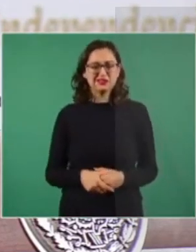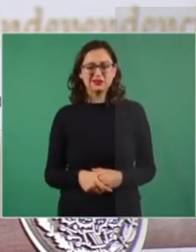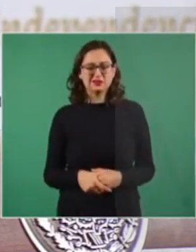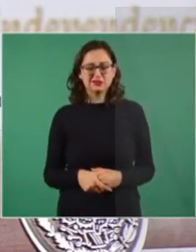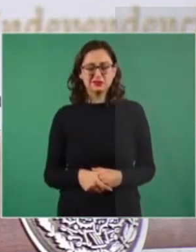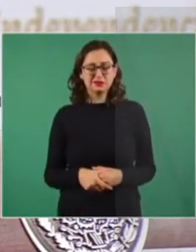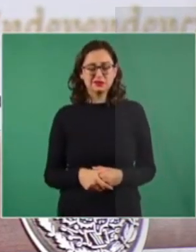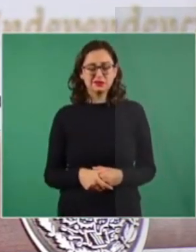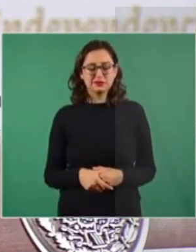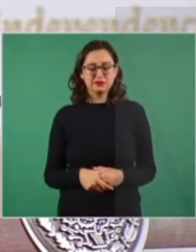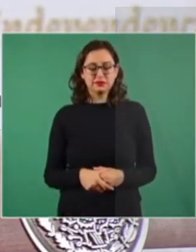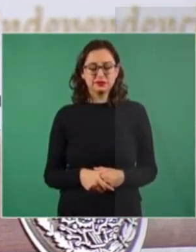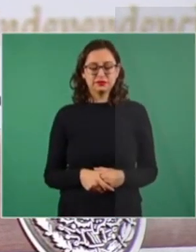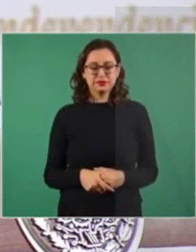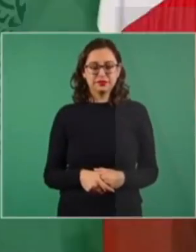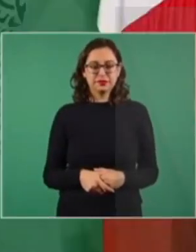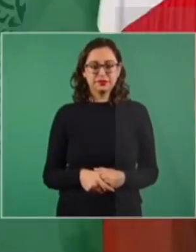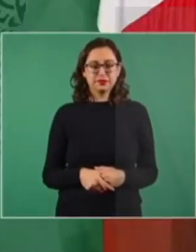manejando